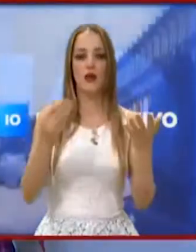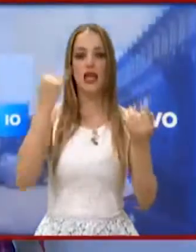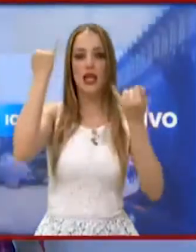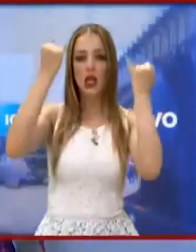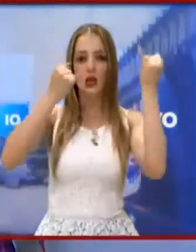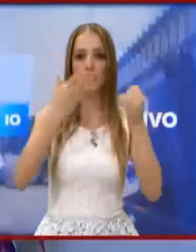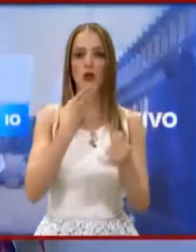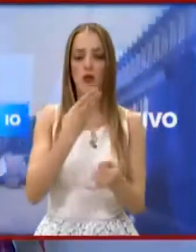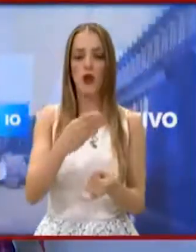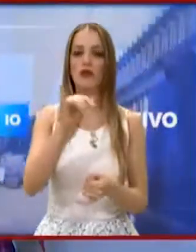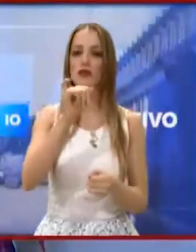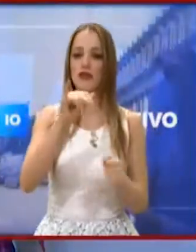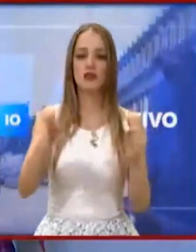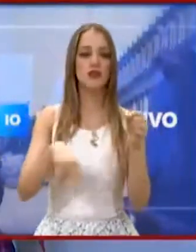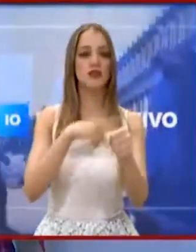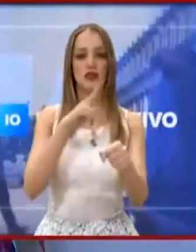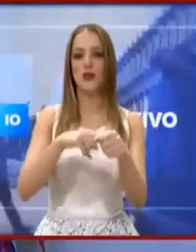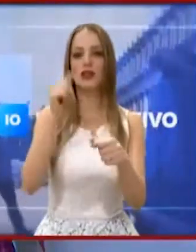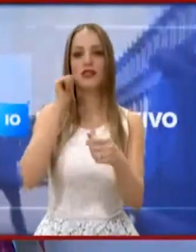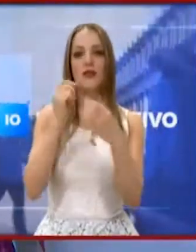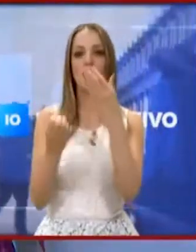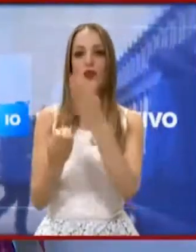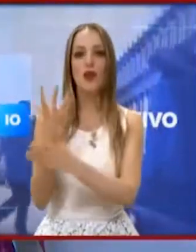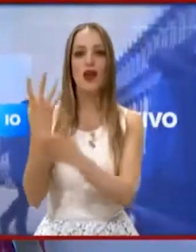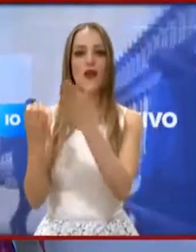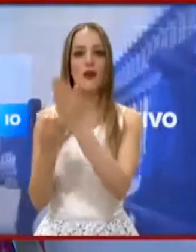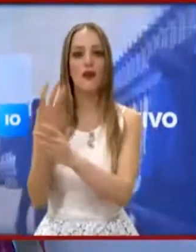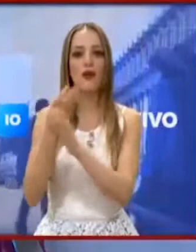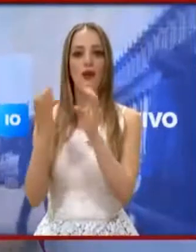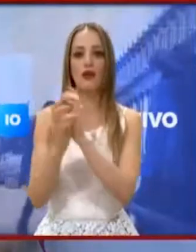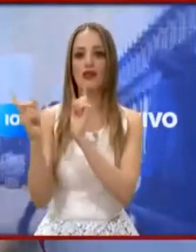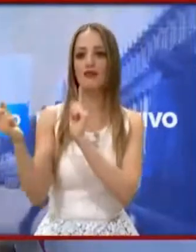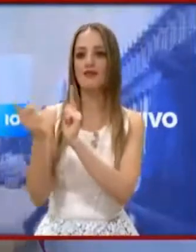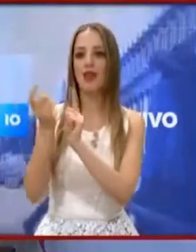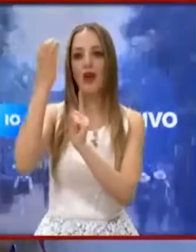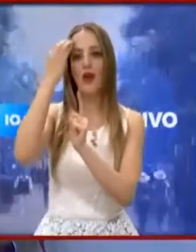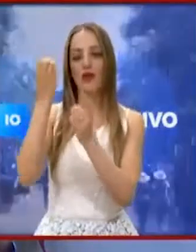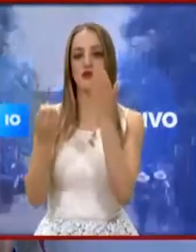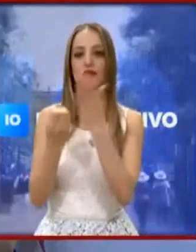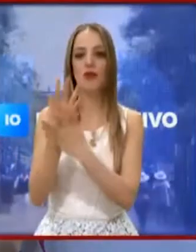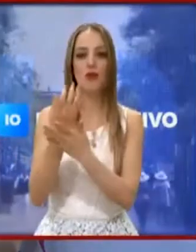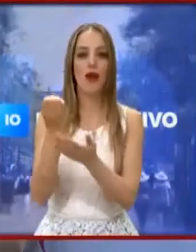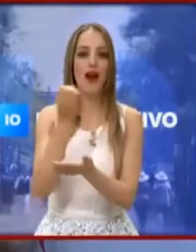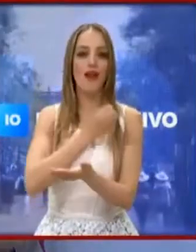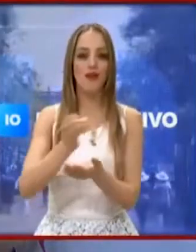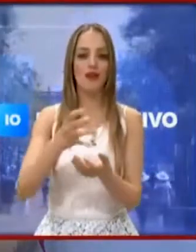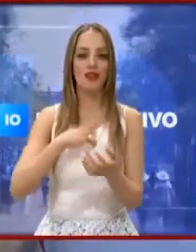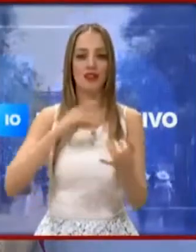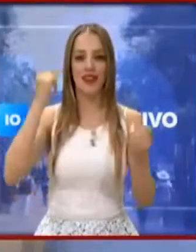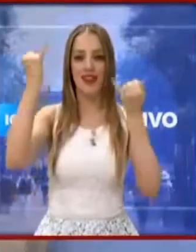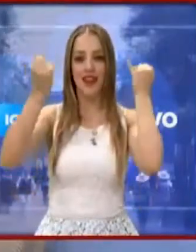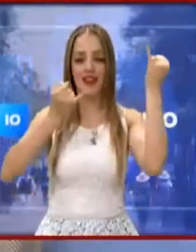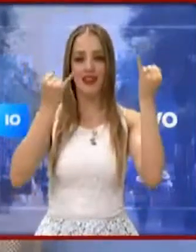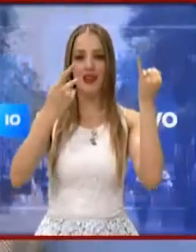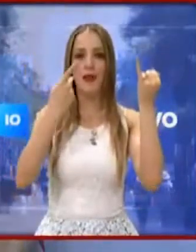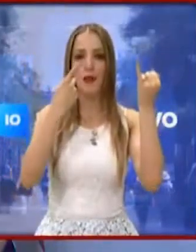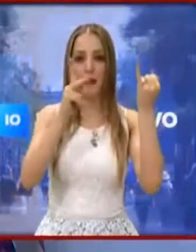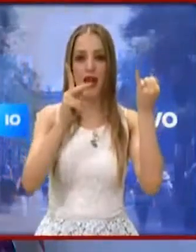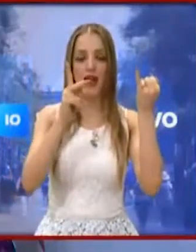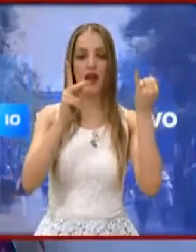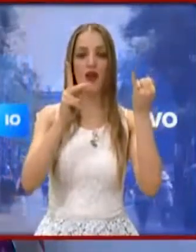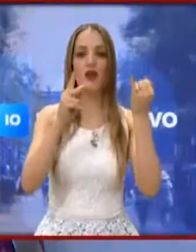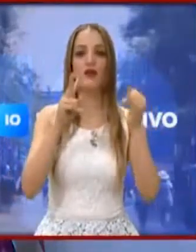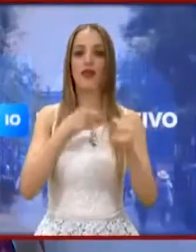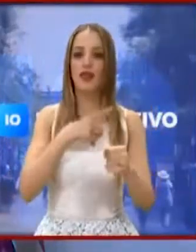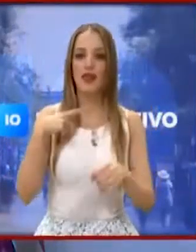todas las cosas nuevas, todo lo nuevo, y hablando de relaciones de pareja, claro que genera una ilusión, pero hay que ser realistas. Y te